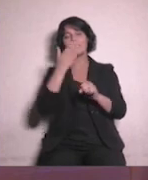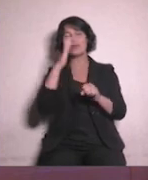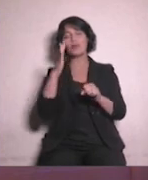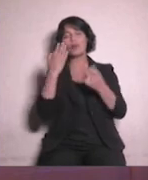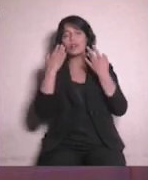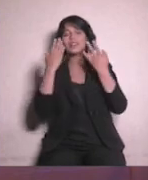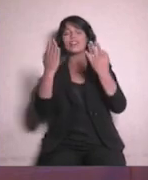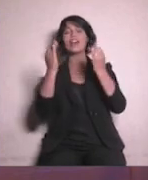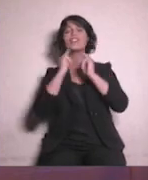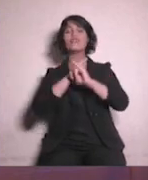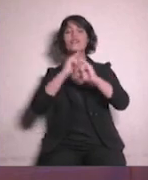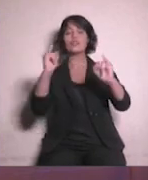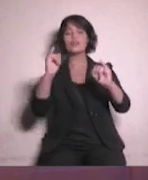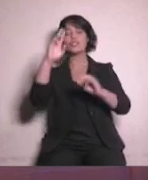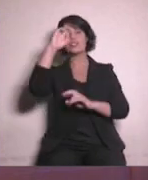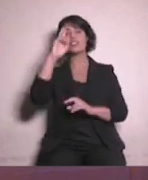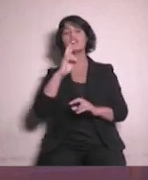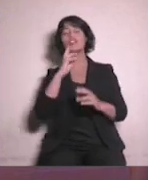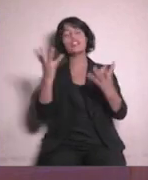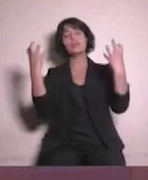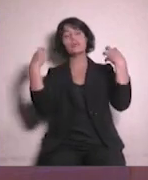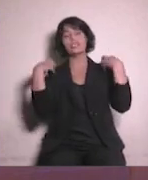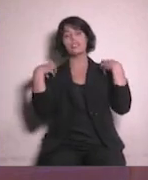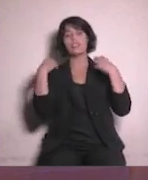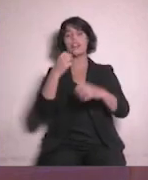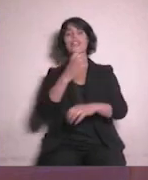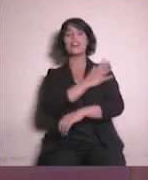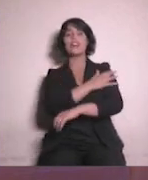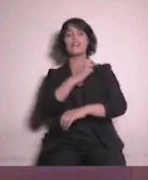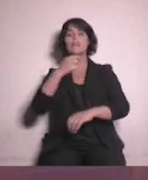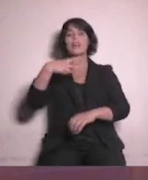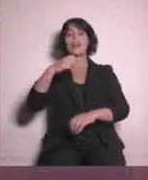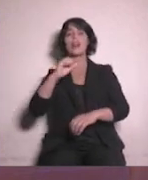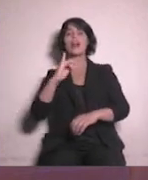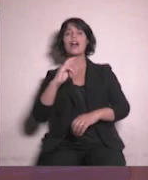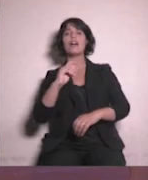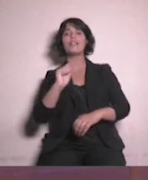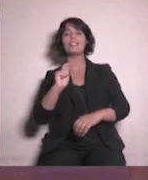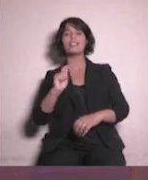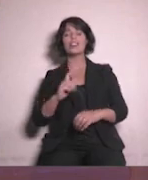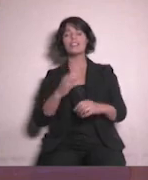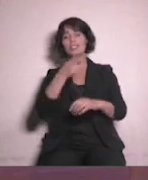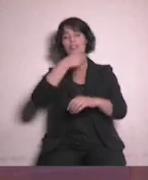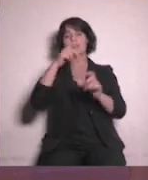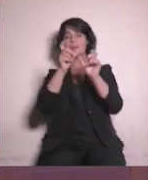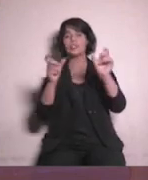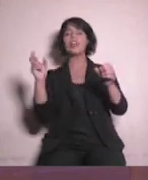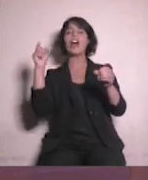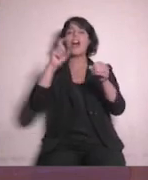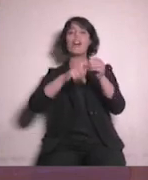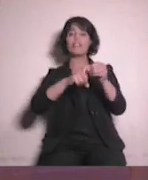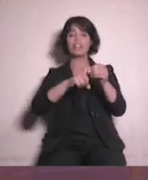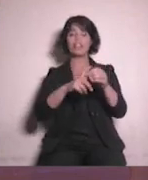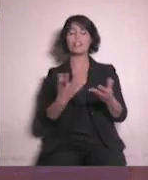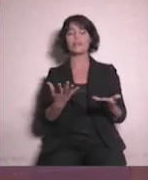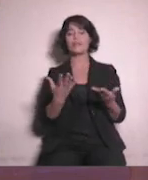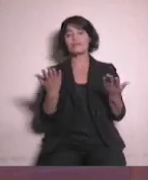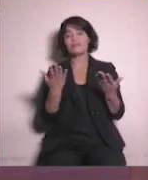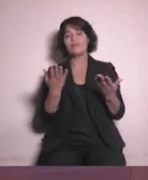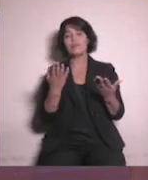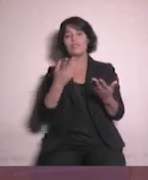información sobre el rol y responsabilidad de Habitat gestionando el ahorro previsional de nuestros afiliados. Fue así